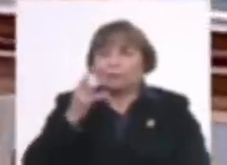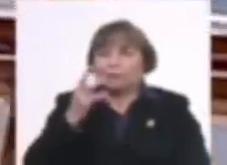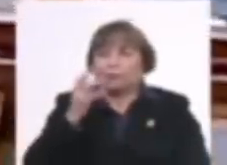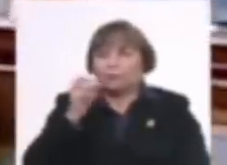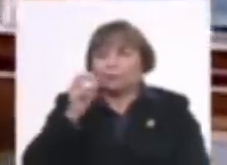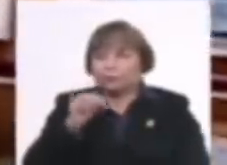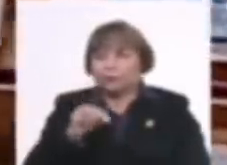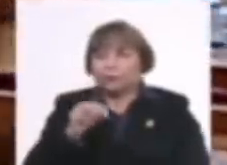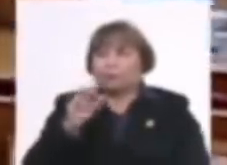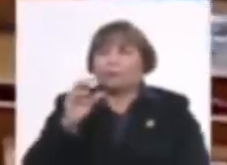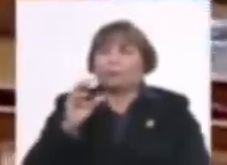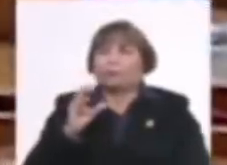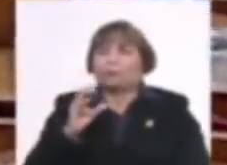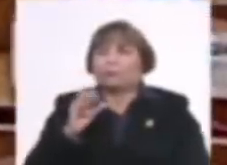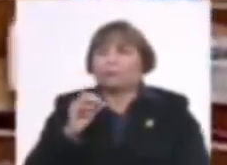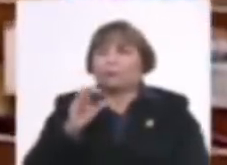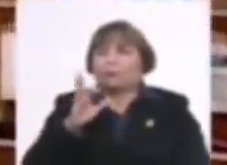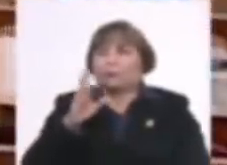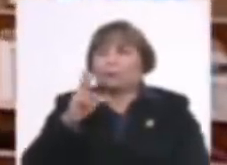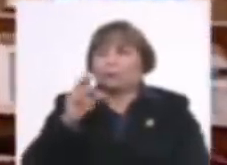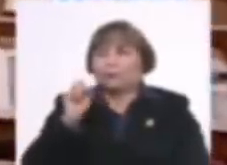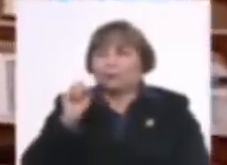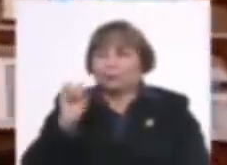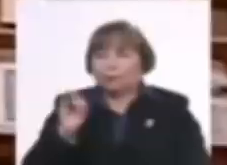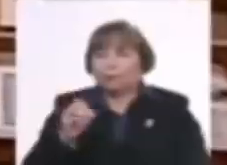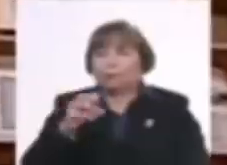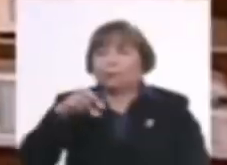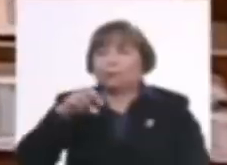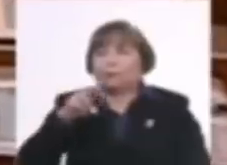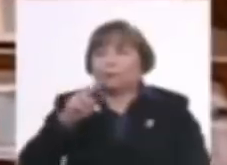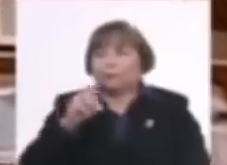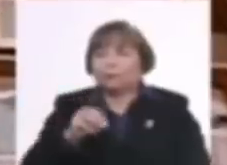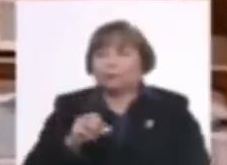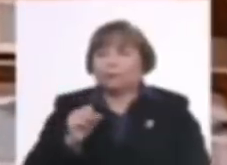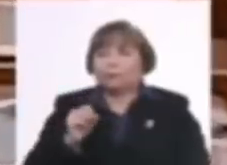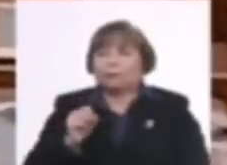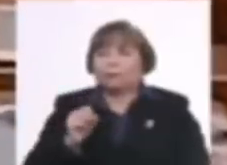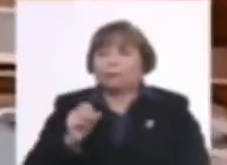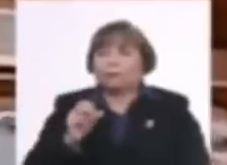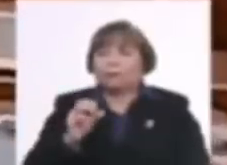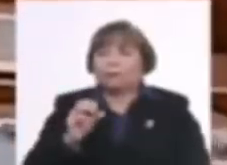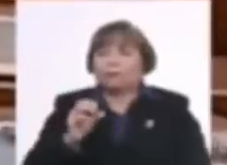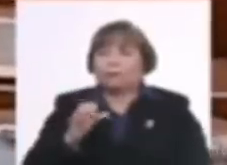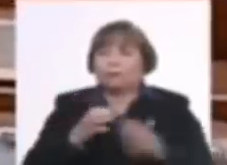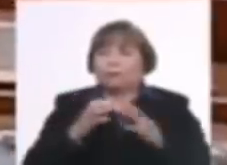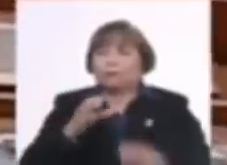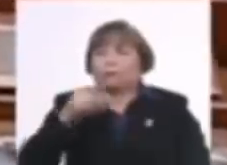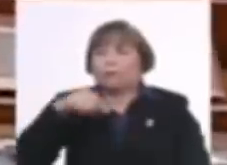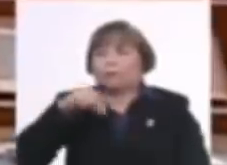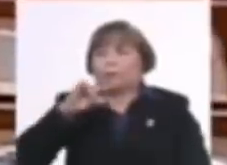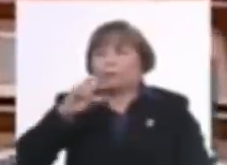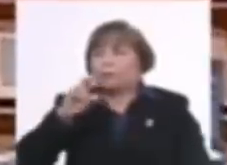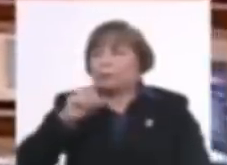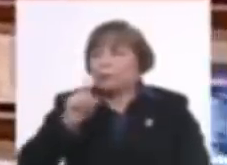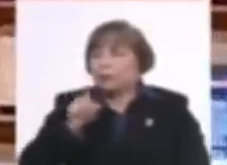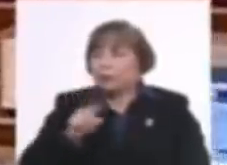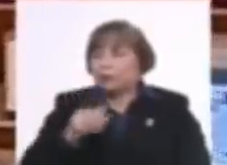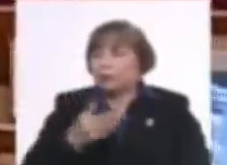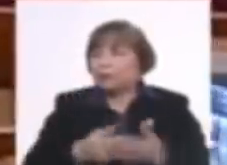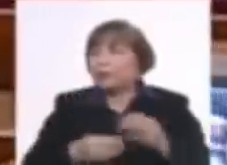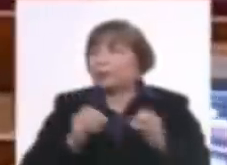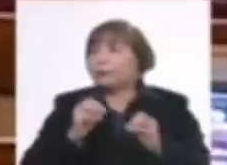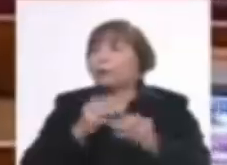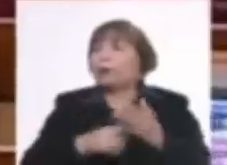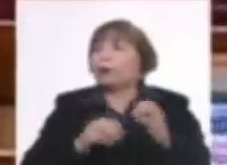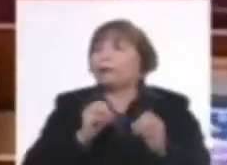Wong, congresista Francis Paredes, congresista Quirós,